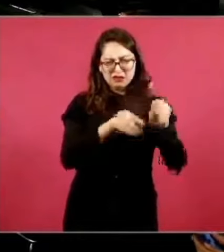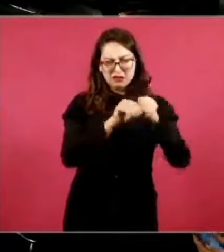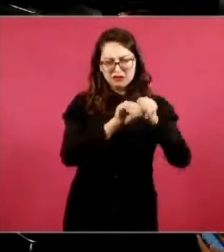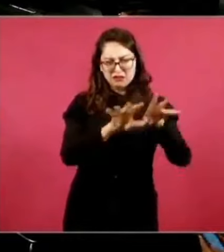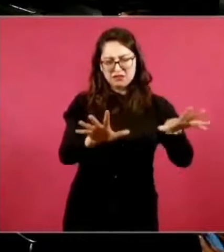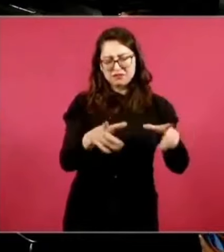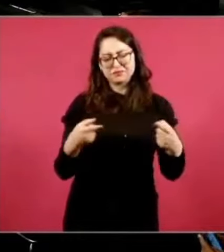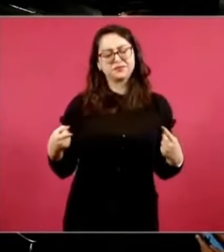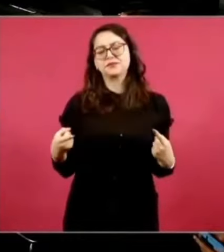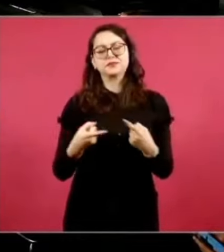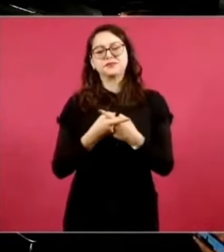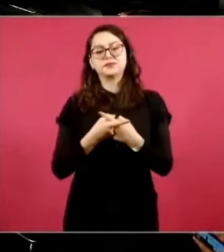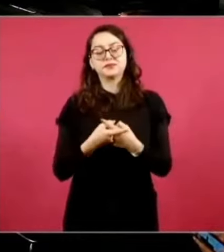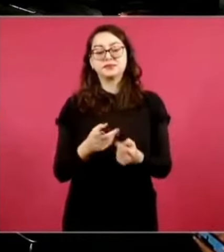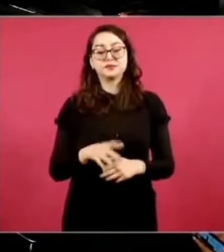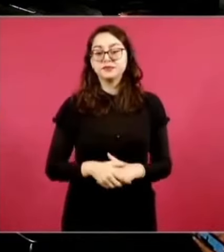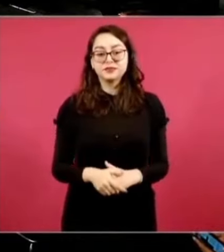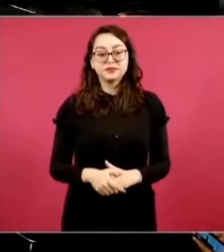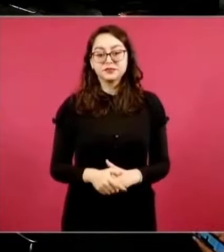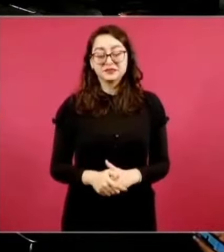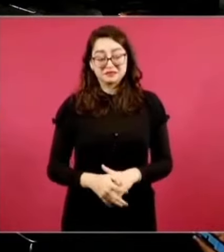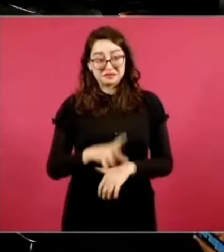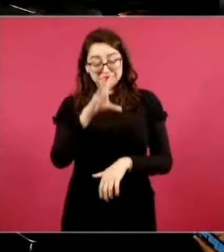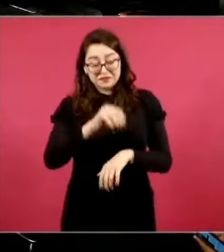y se permite.